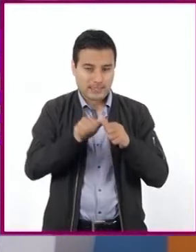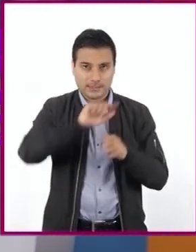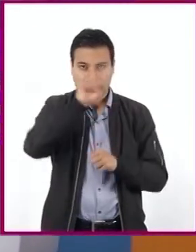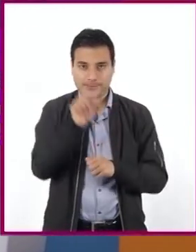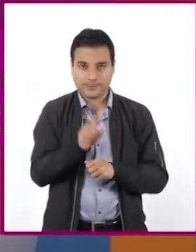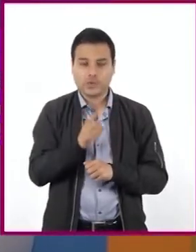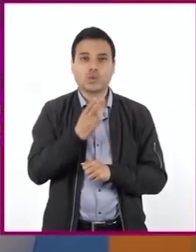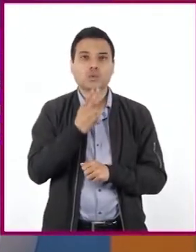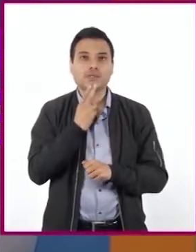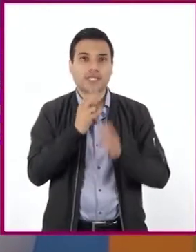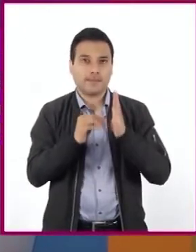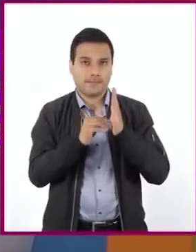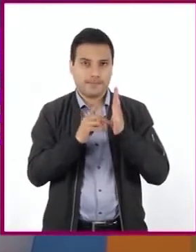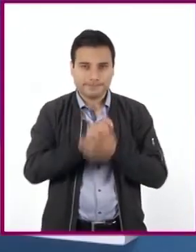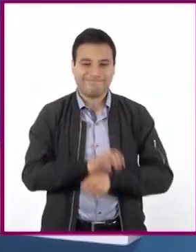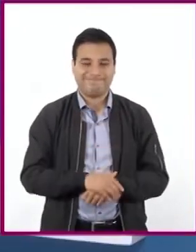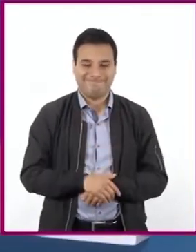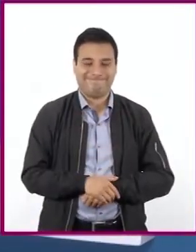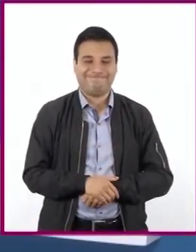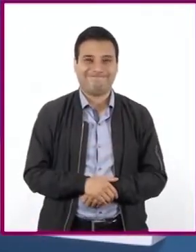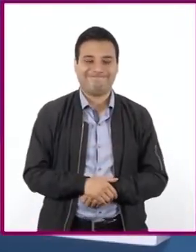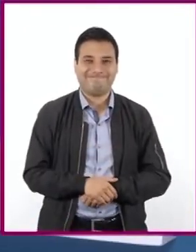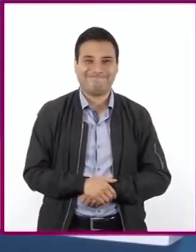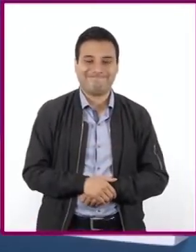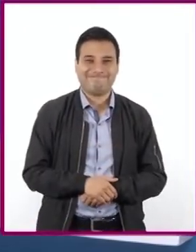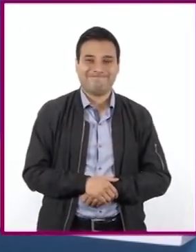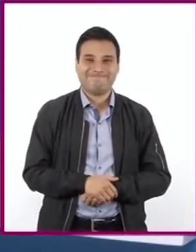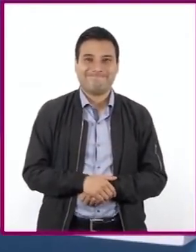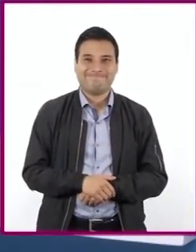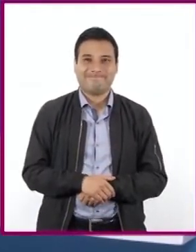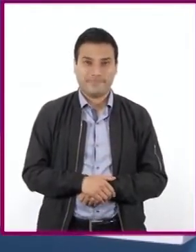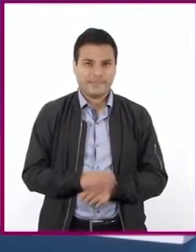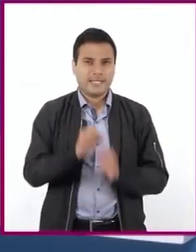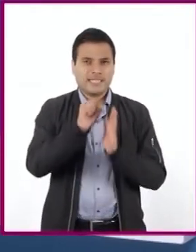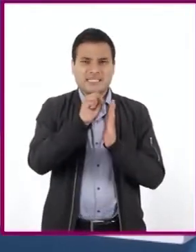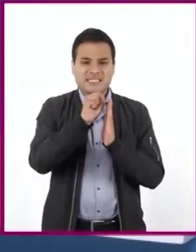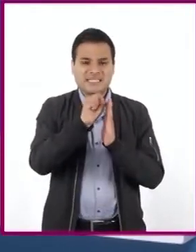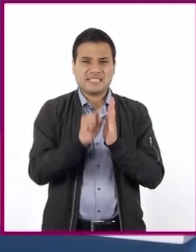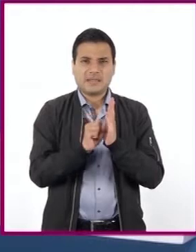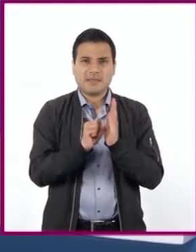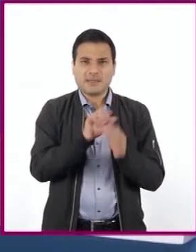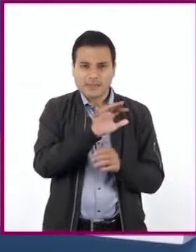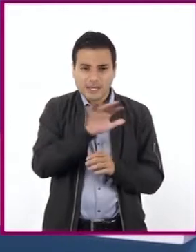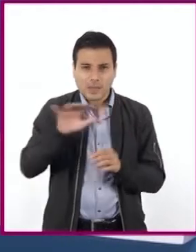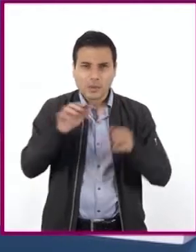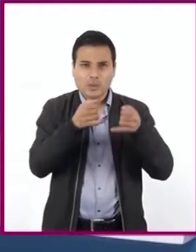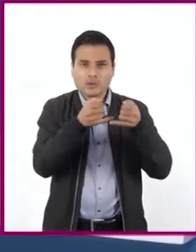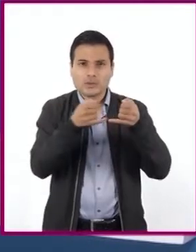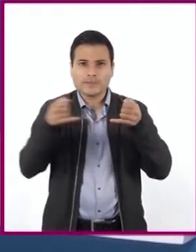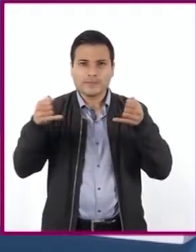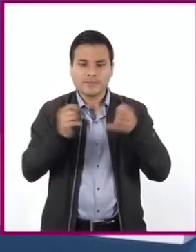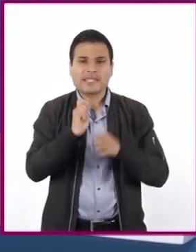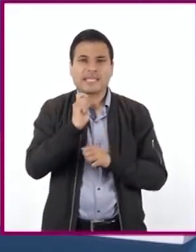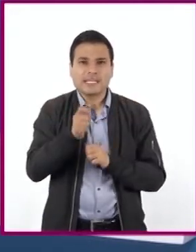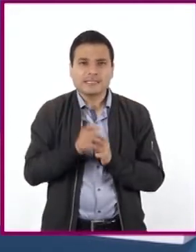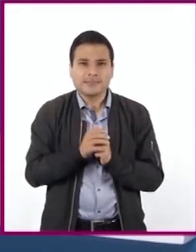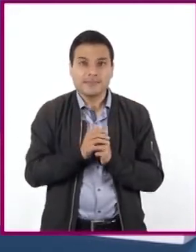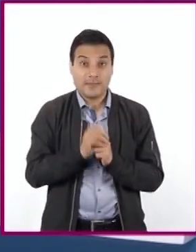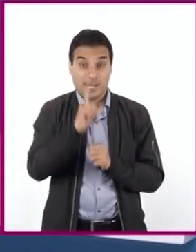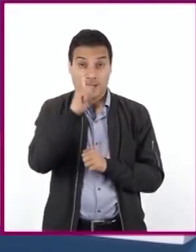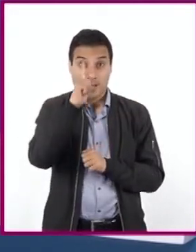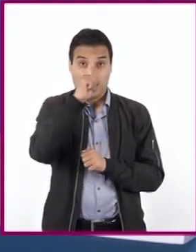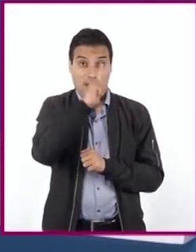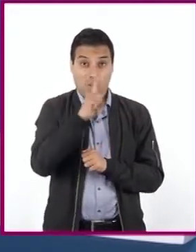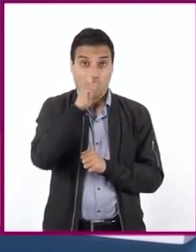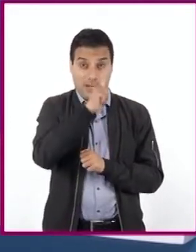y resta o de eliminación. Los sistemas de ecuaciones lineales sirven para codificar relaciones en lenguaje algebraico y